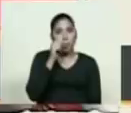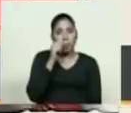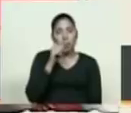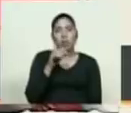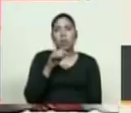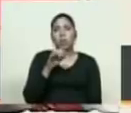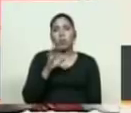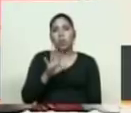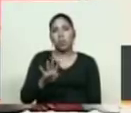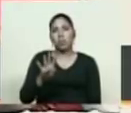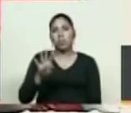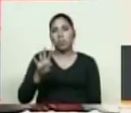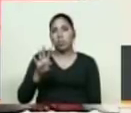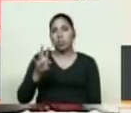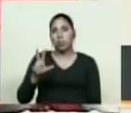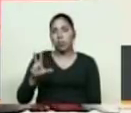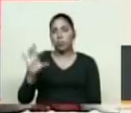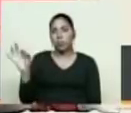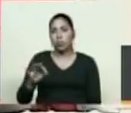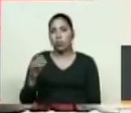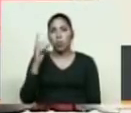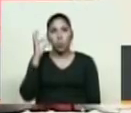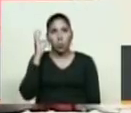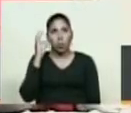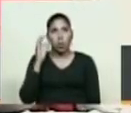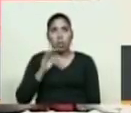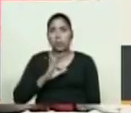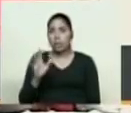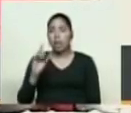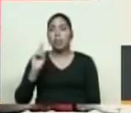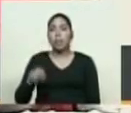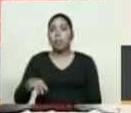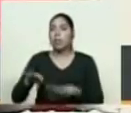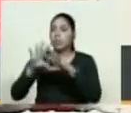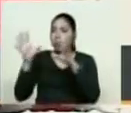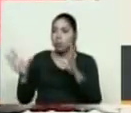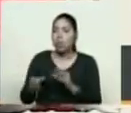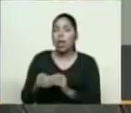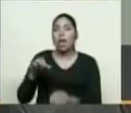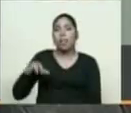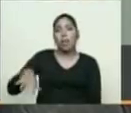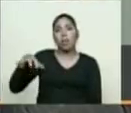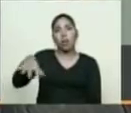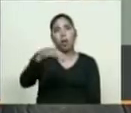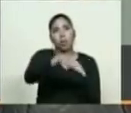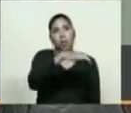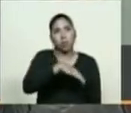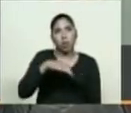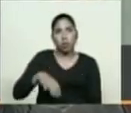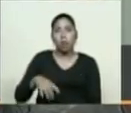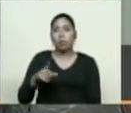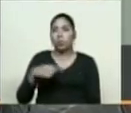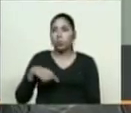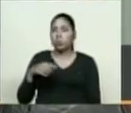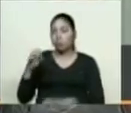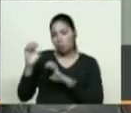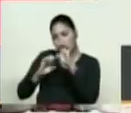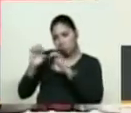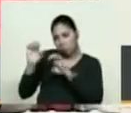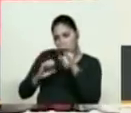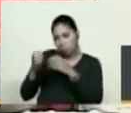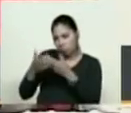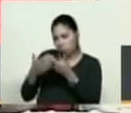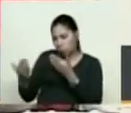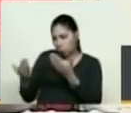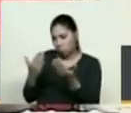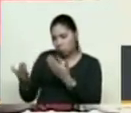mujeres. Tenemos los totales por estado de los carnets que se han entregado. Por ejemplo, estábamos revisando esta cifra y allí mismo los vicepresidentes, no,